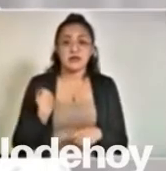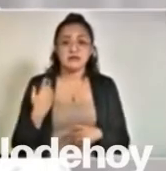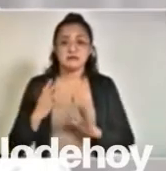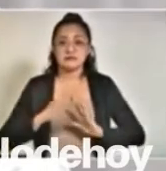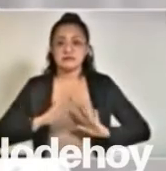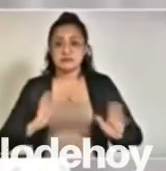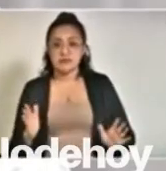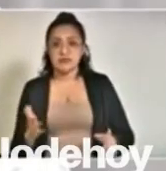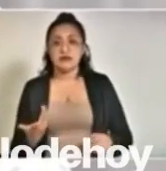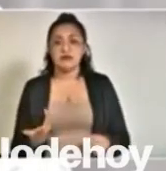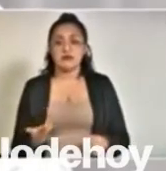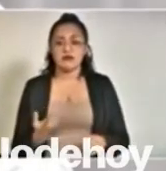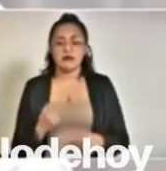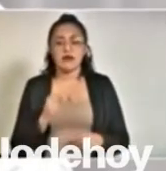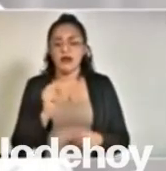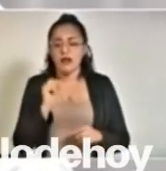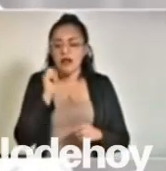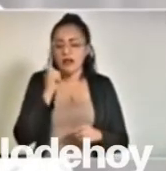tratamiento